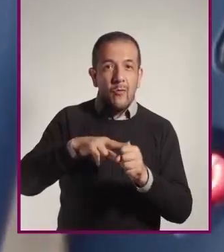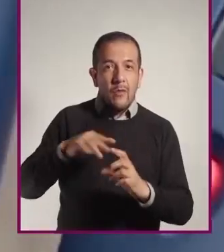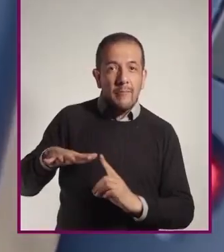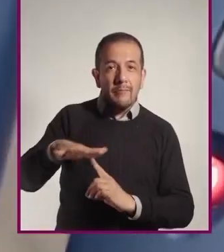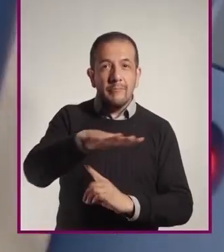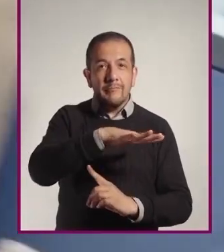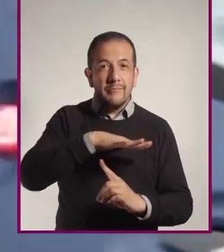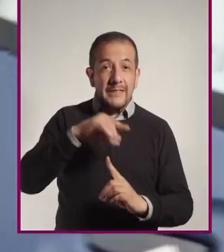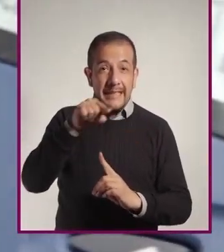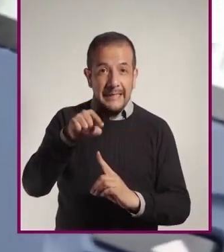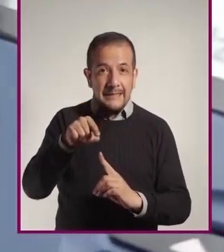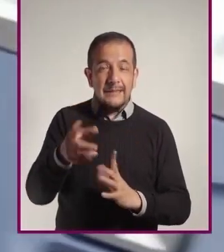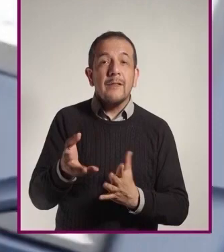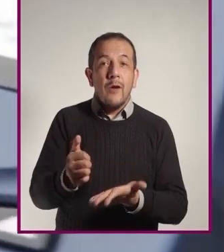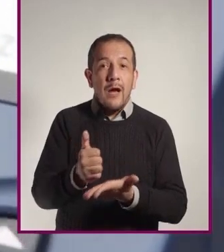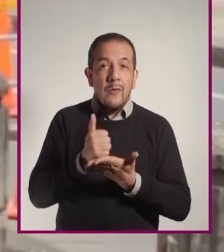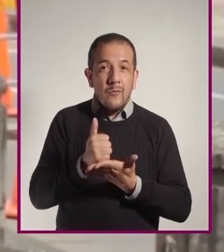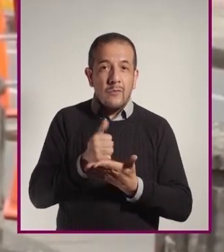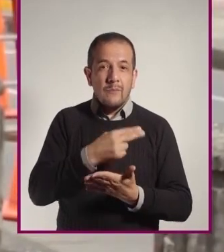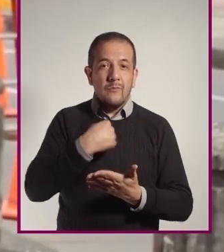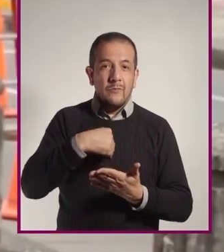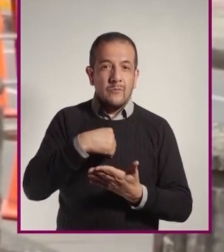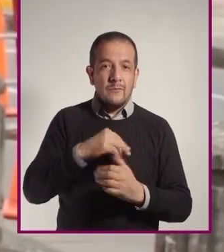que éste los influye.